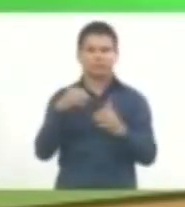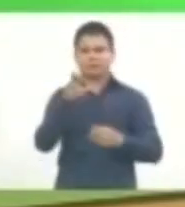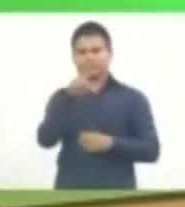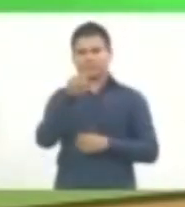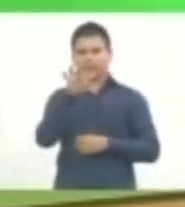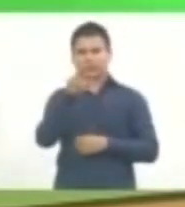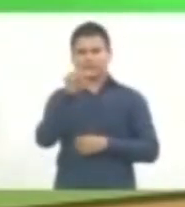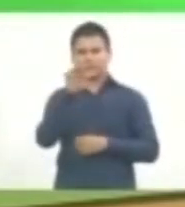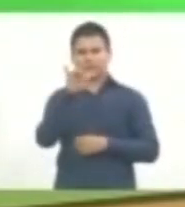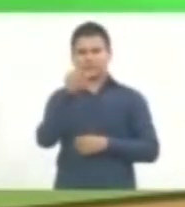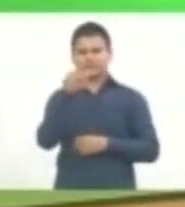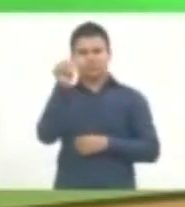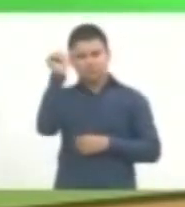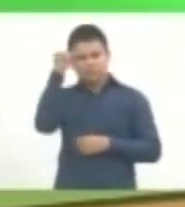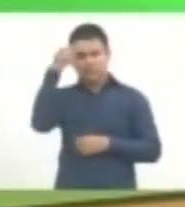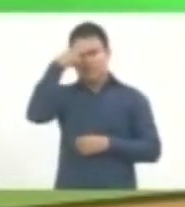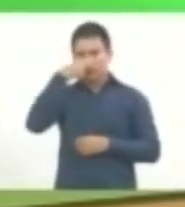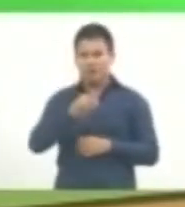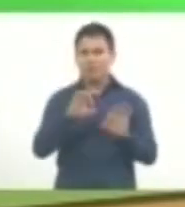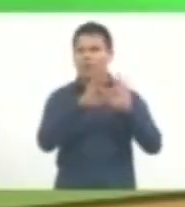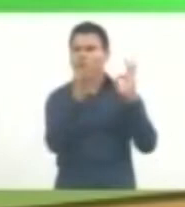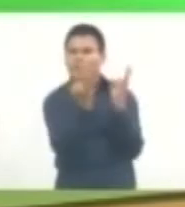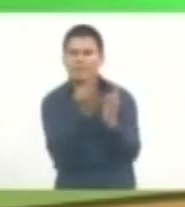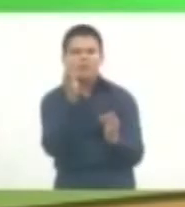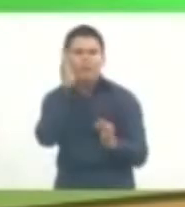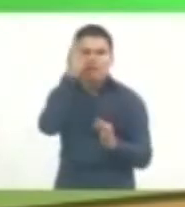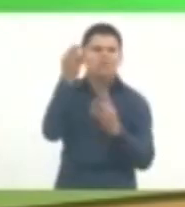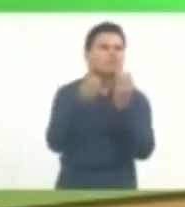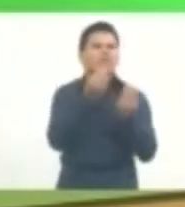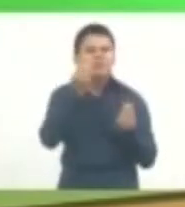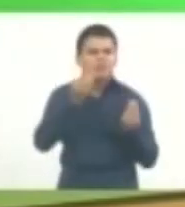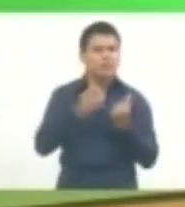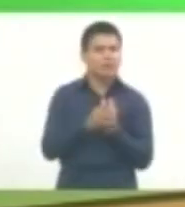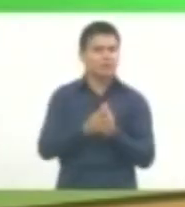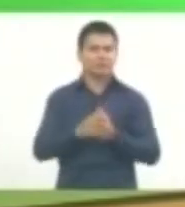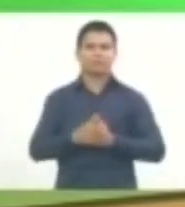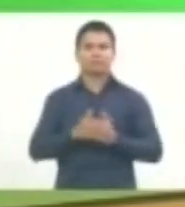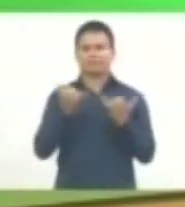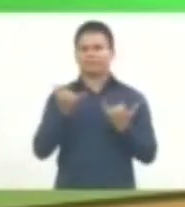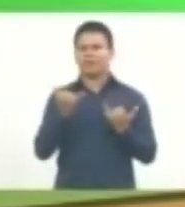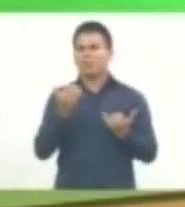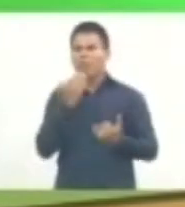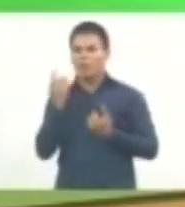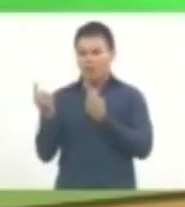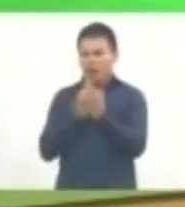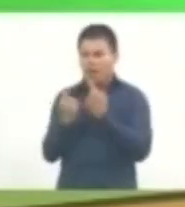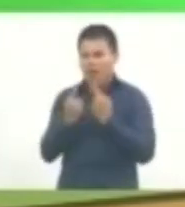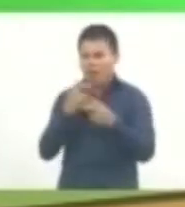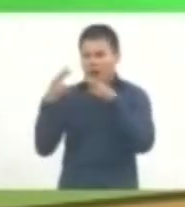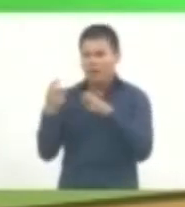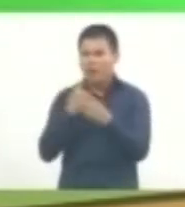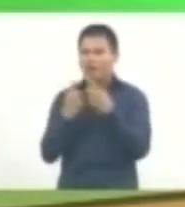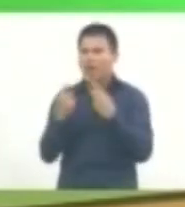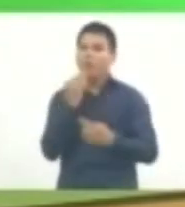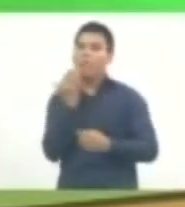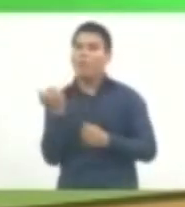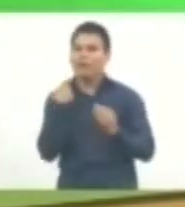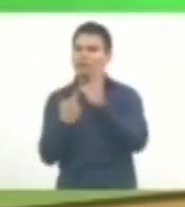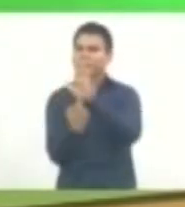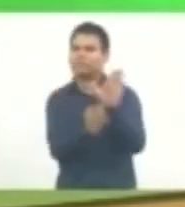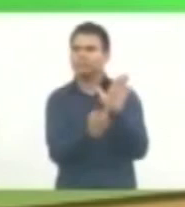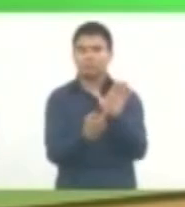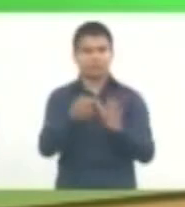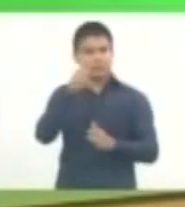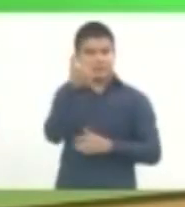su familia, sus hijos, cómo se visualiza en el futuro. Estaremos emitiendo esta entrevista el próximo martes, eso sí, muy puntualitos ustedes porque será a